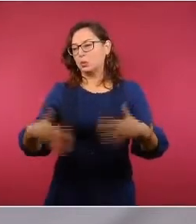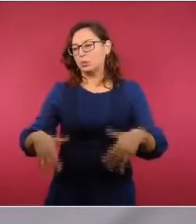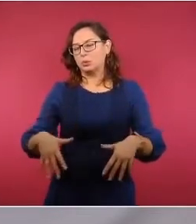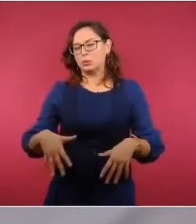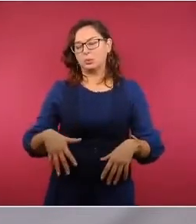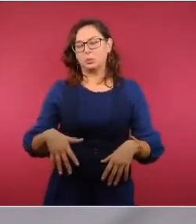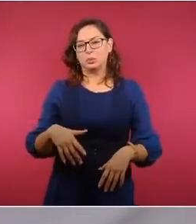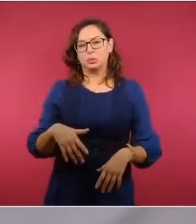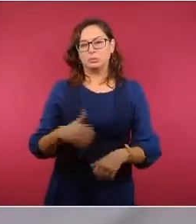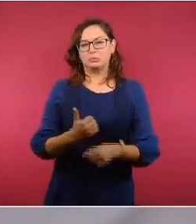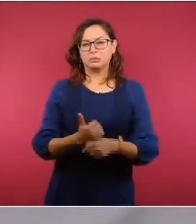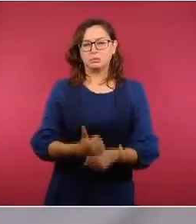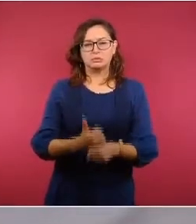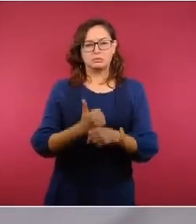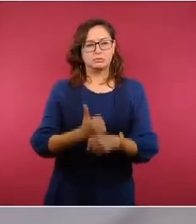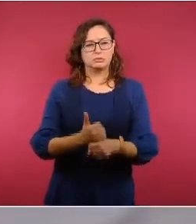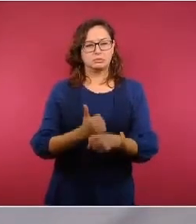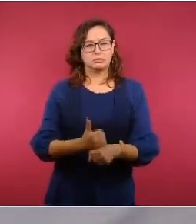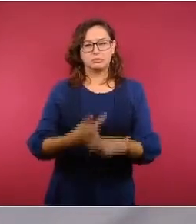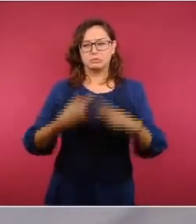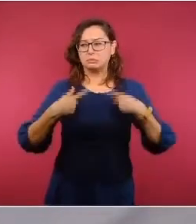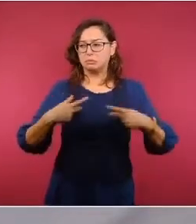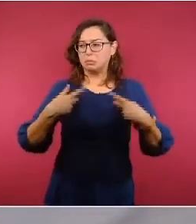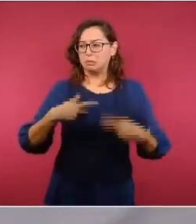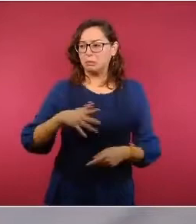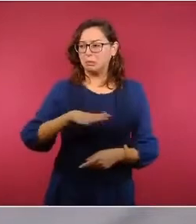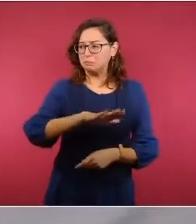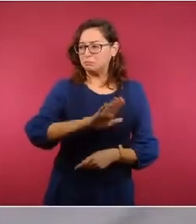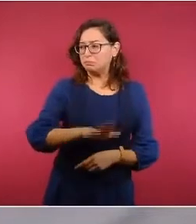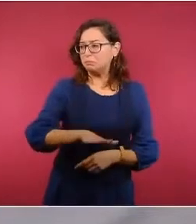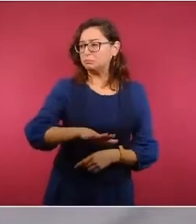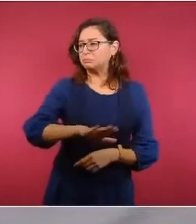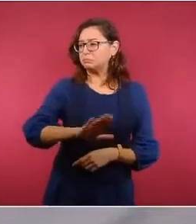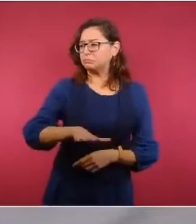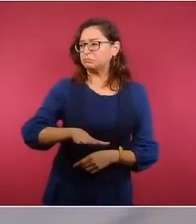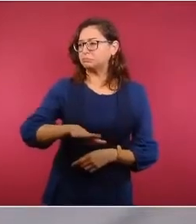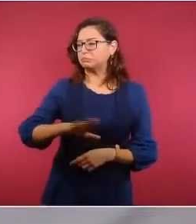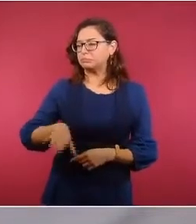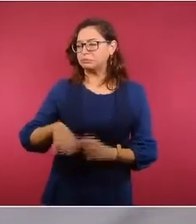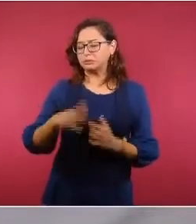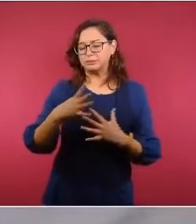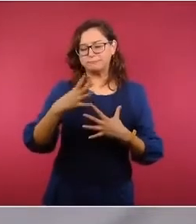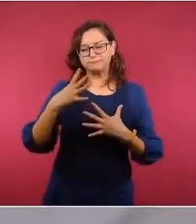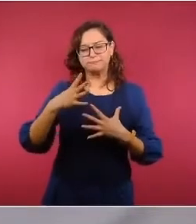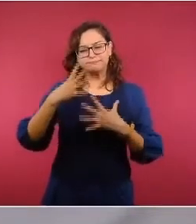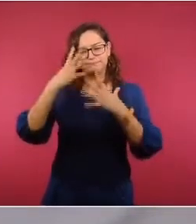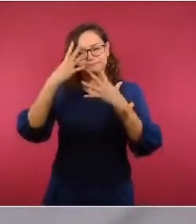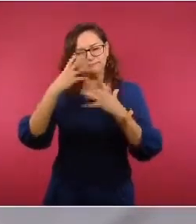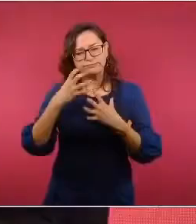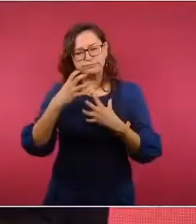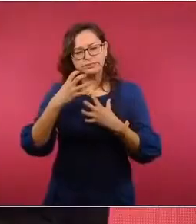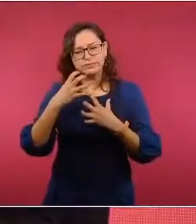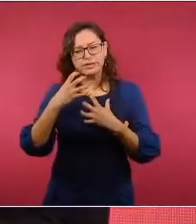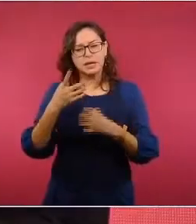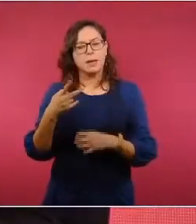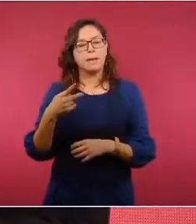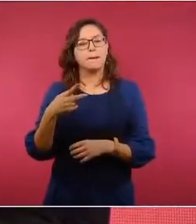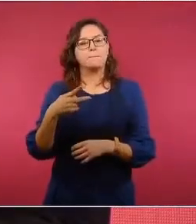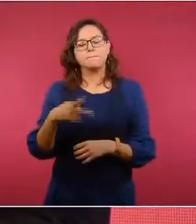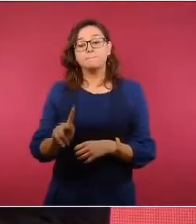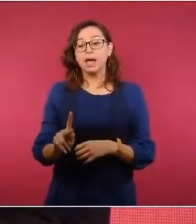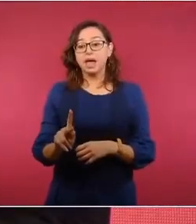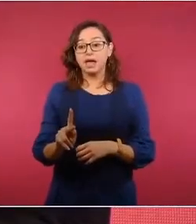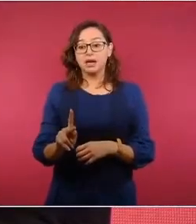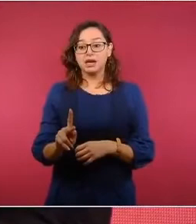mucha tristeza, fallecimientos, pero no debemos de